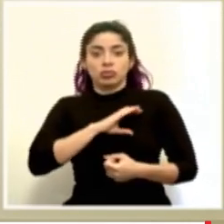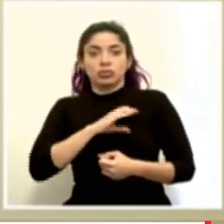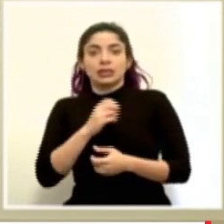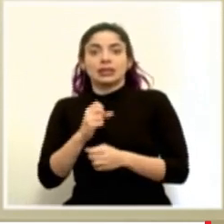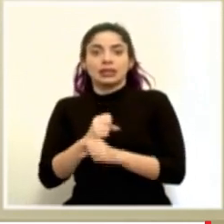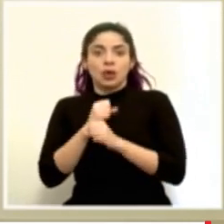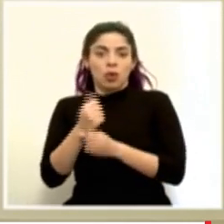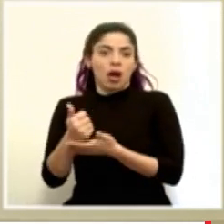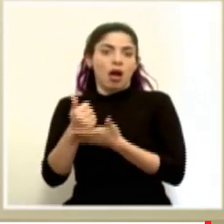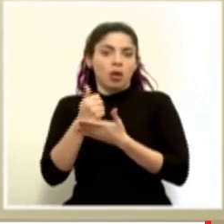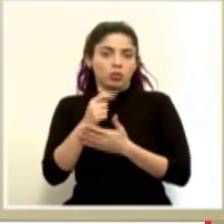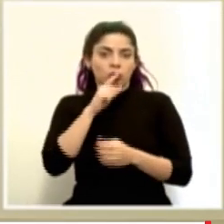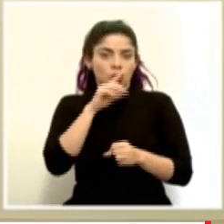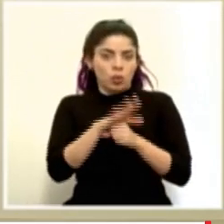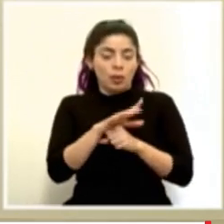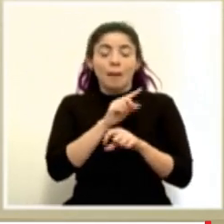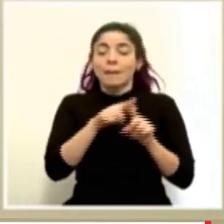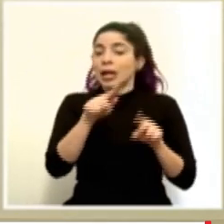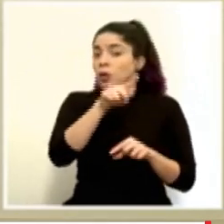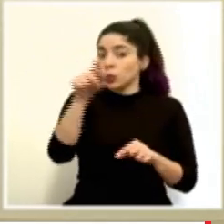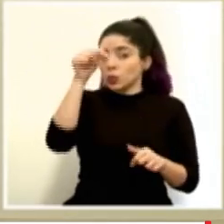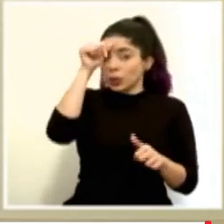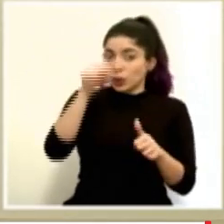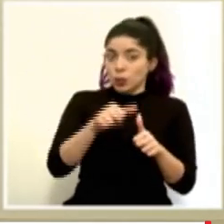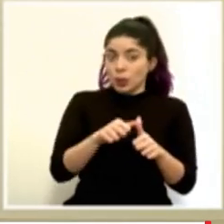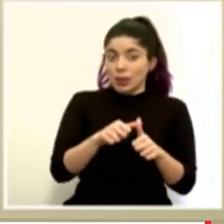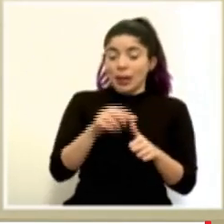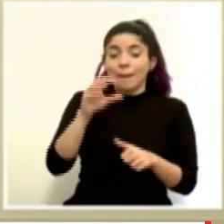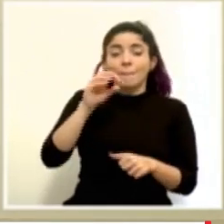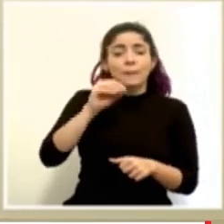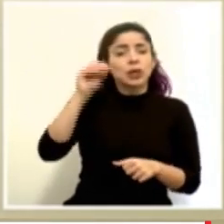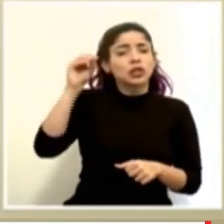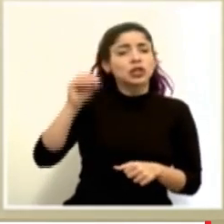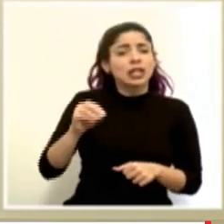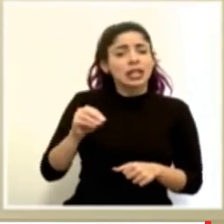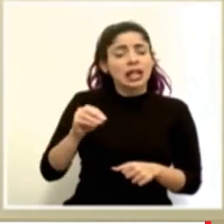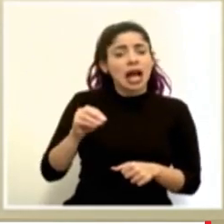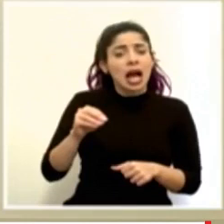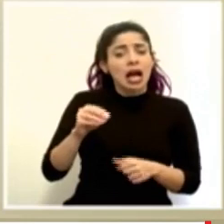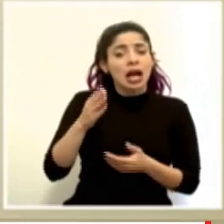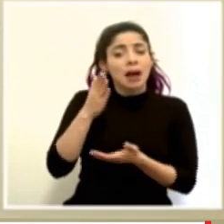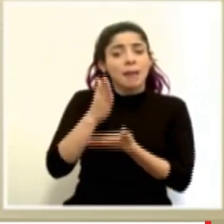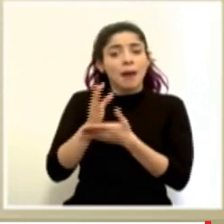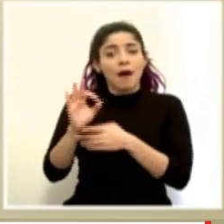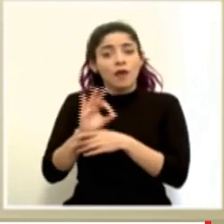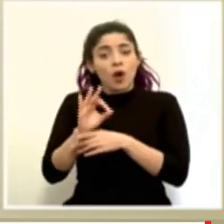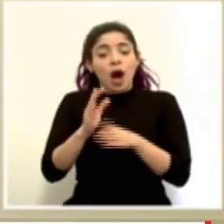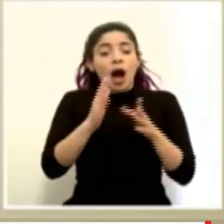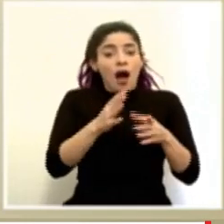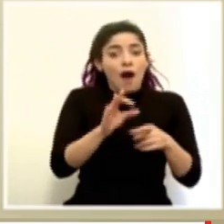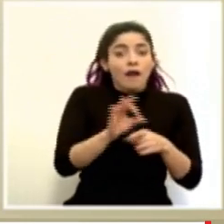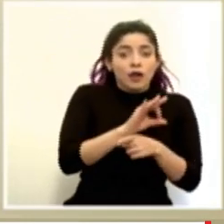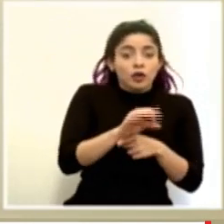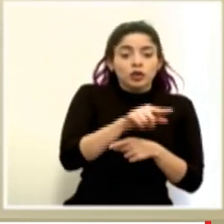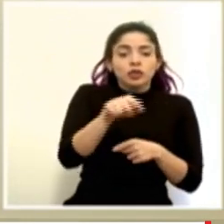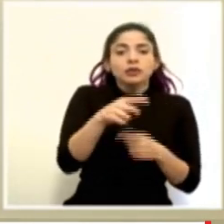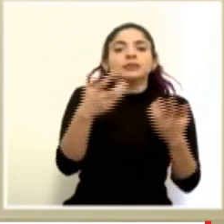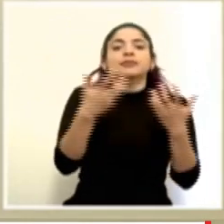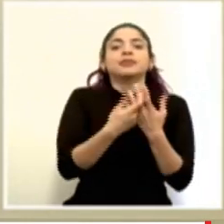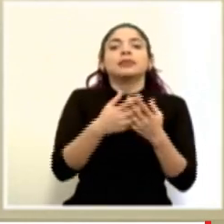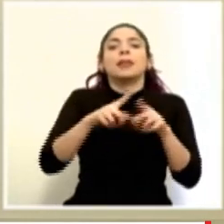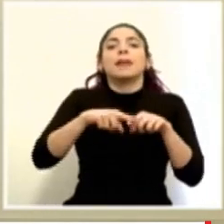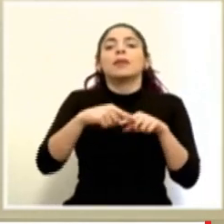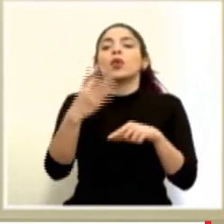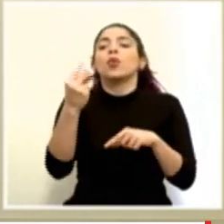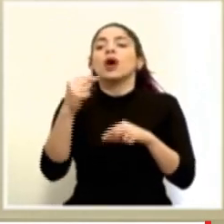ese cumplimiento. Pero sí recordar que ese porcentaje que se dejó funcionar justamente corresponde con la cantidad de